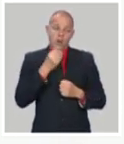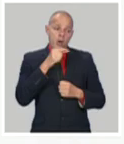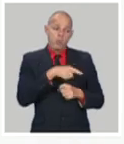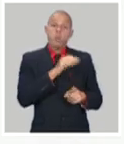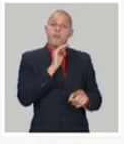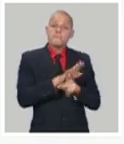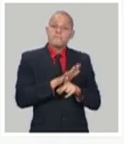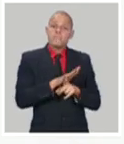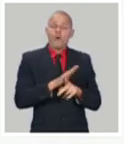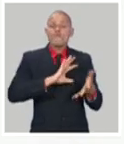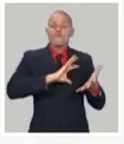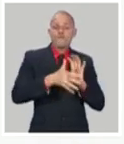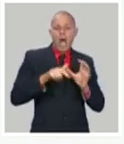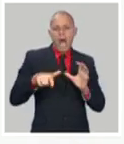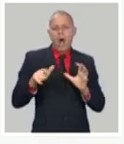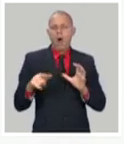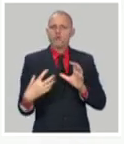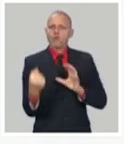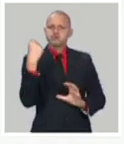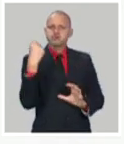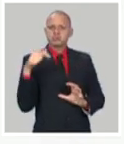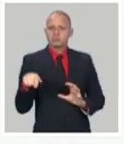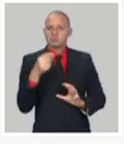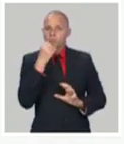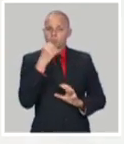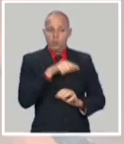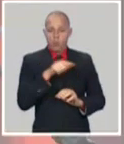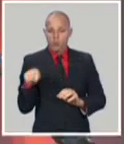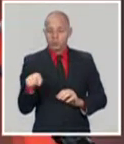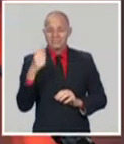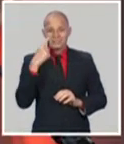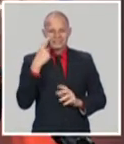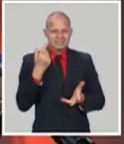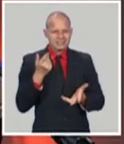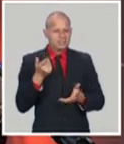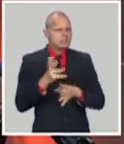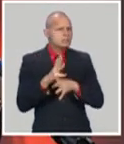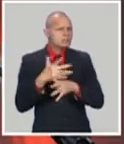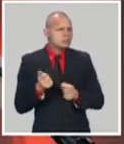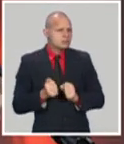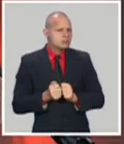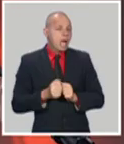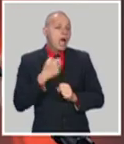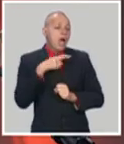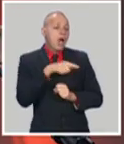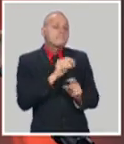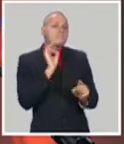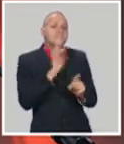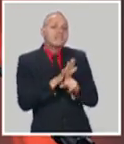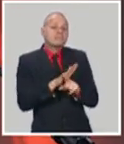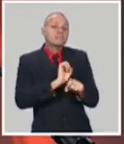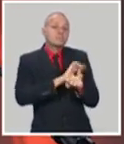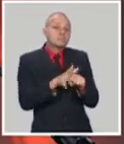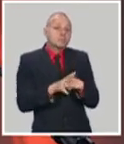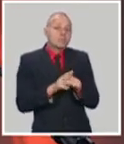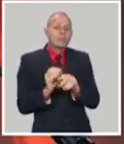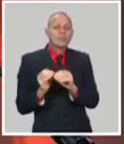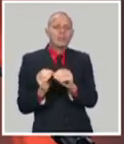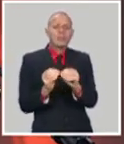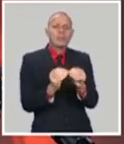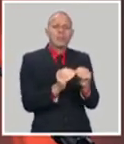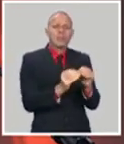concentración mayor. Y eso desde el punto de vista de la transmisión incide, porque no es lo mismo tener menos concentración que mayor concentración. Pero